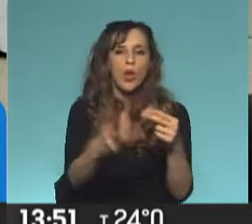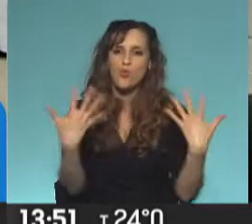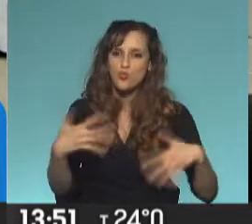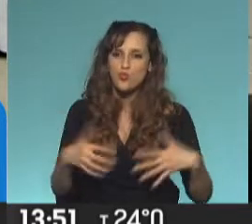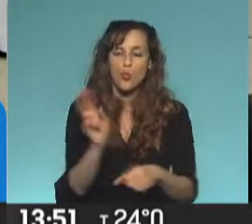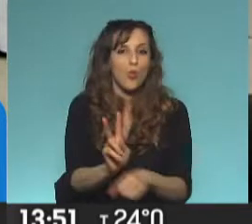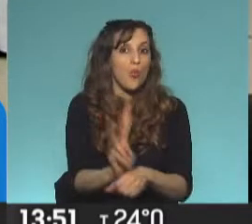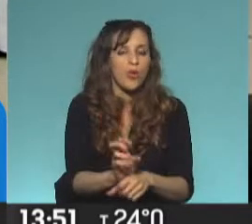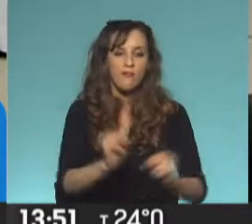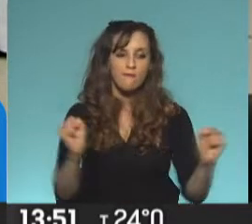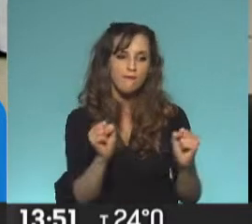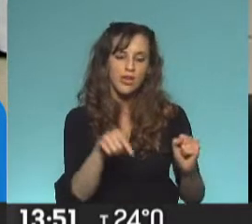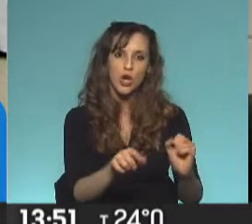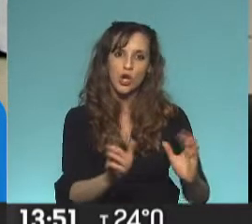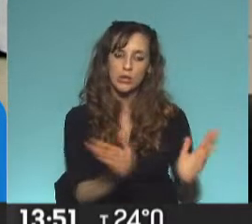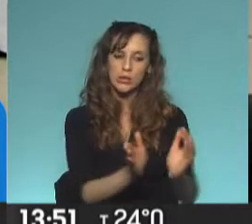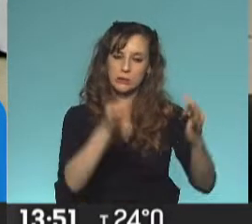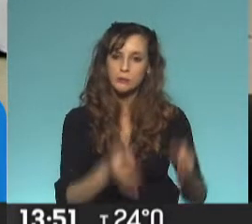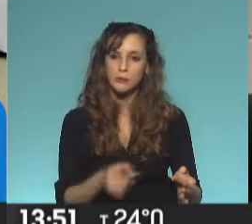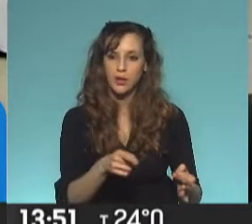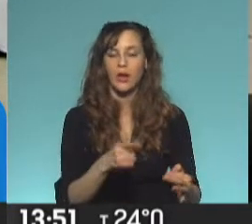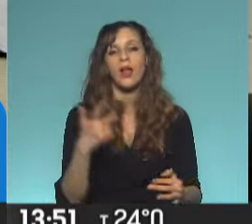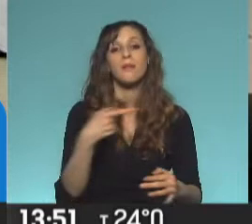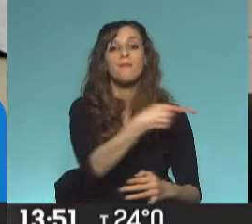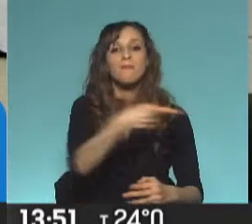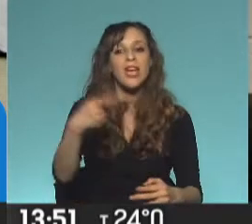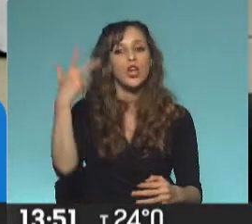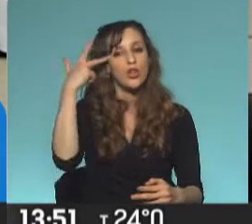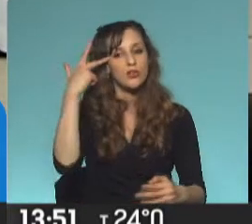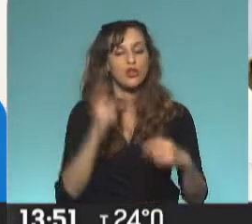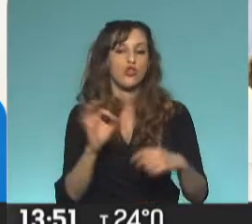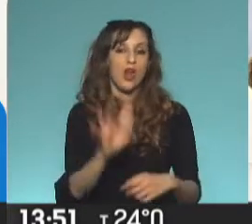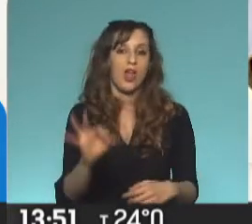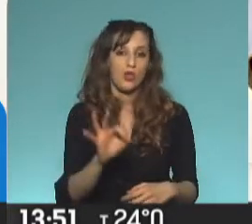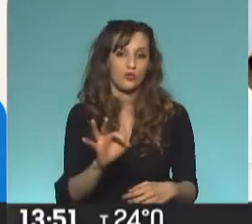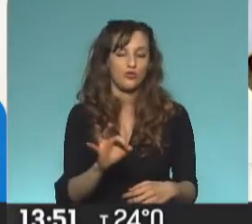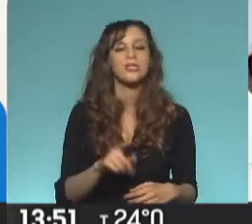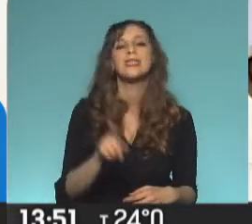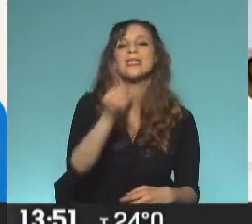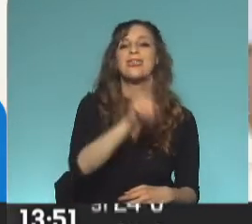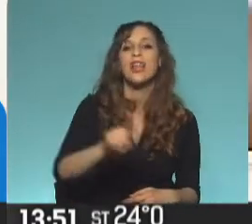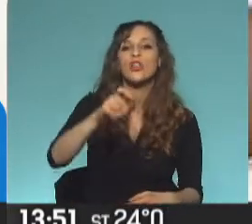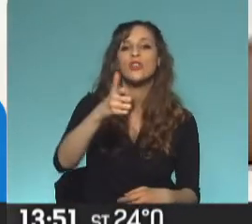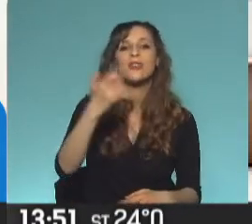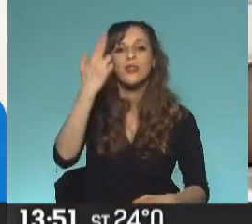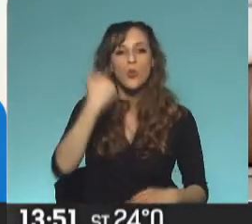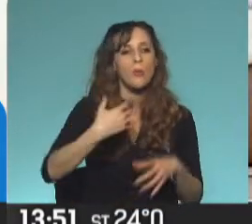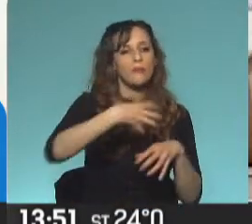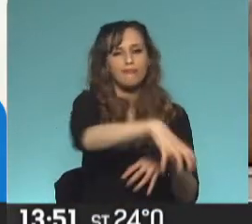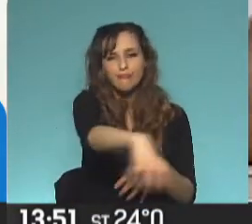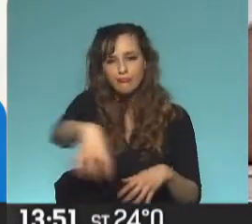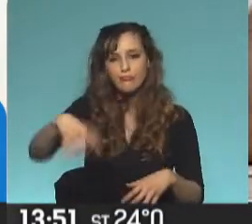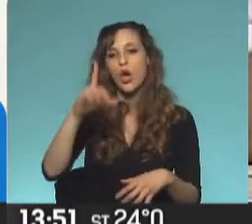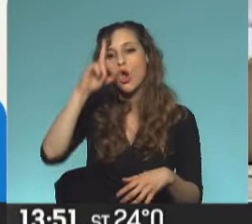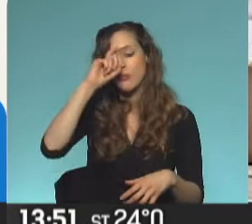cadena de frío son 18 grados bajo cero tenemos 169 centros de vacunación en hospitales provinciales